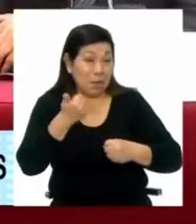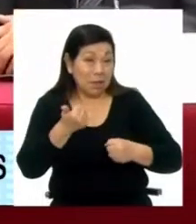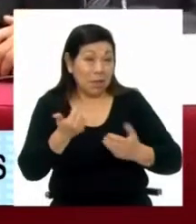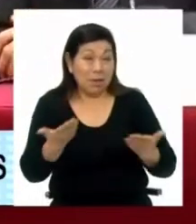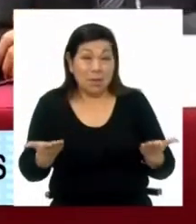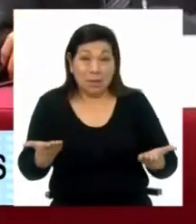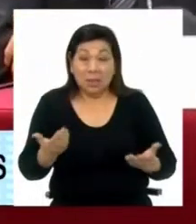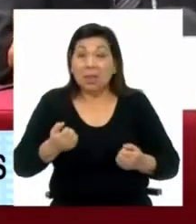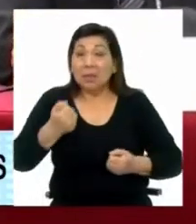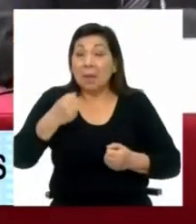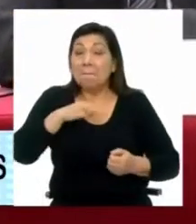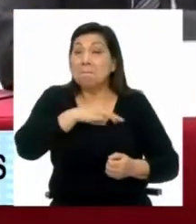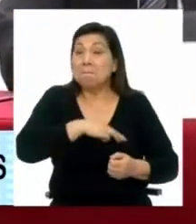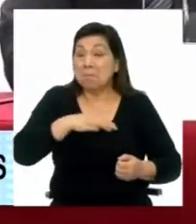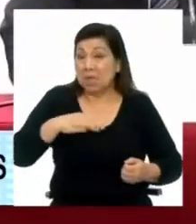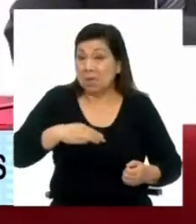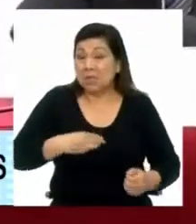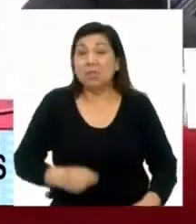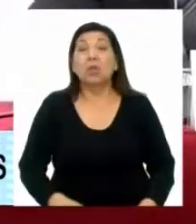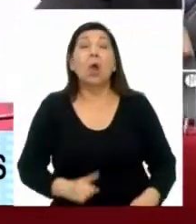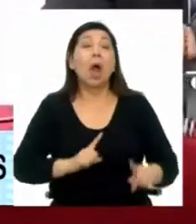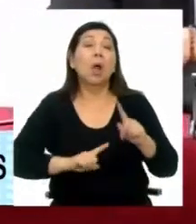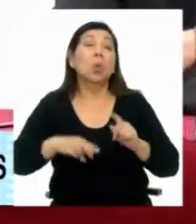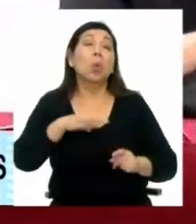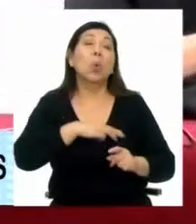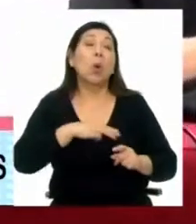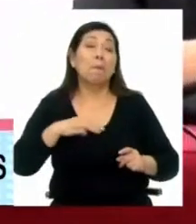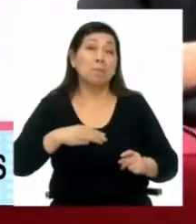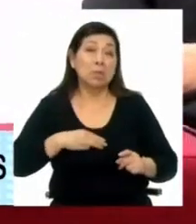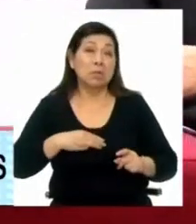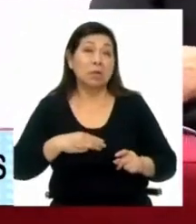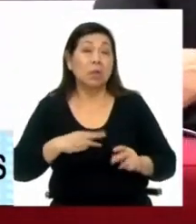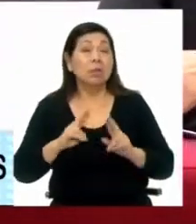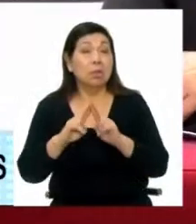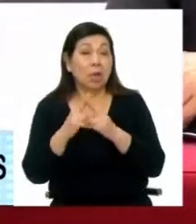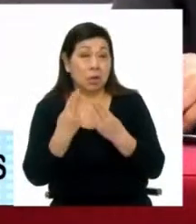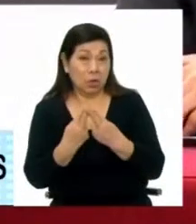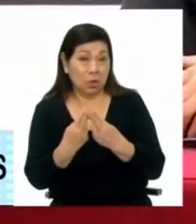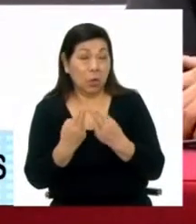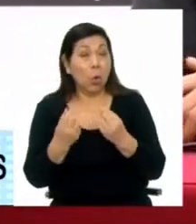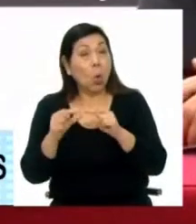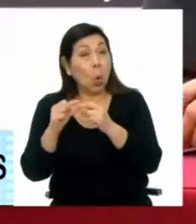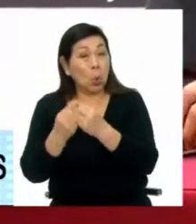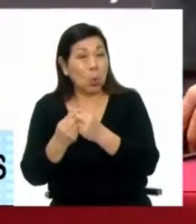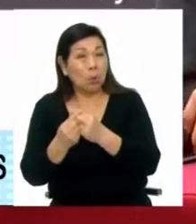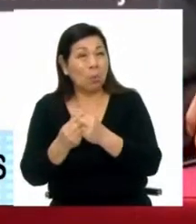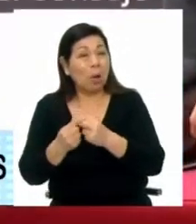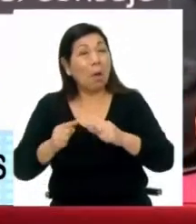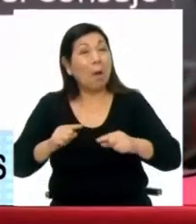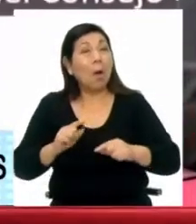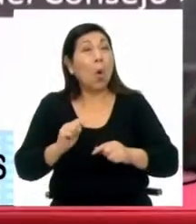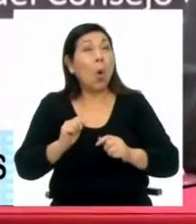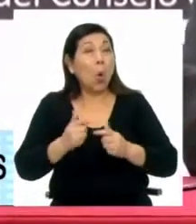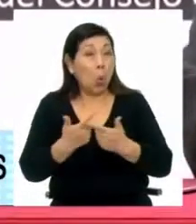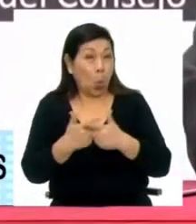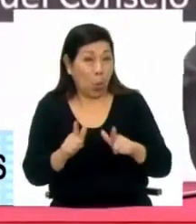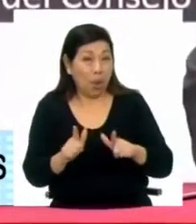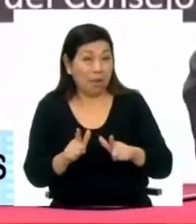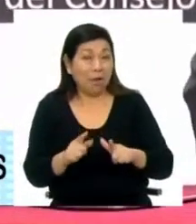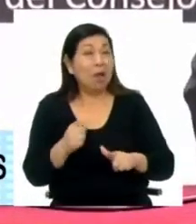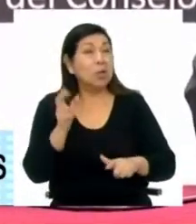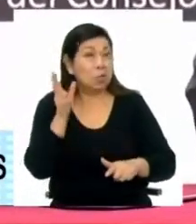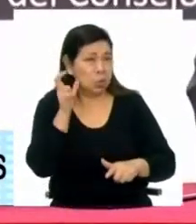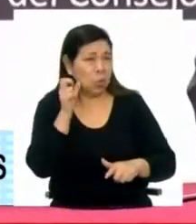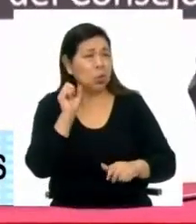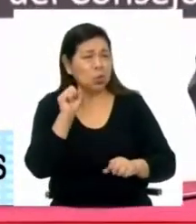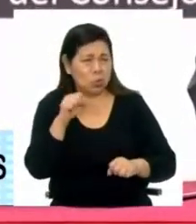nuestro ministro de Transportes y algunos ministros más han estado reunidos con este sector que anunciaba un paro, han